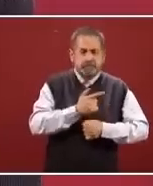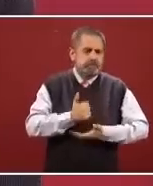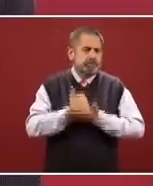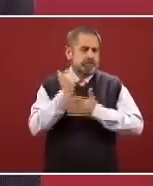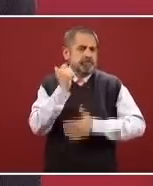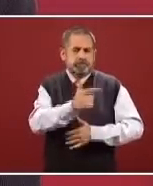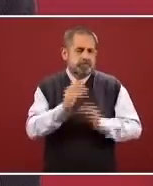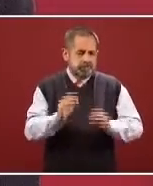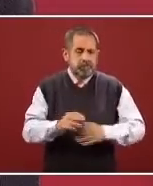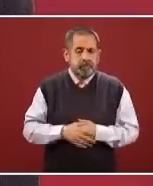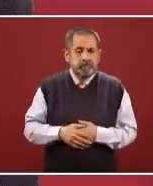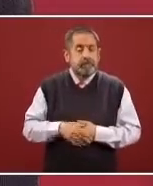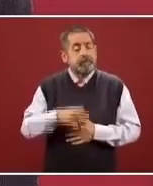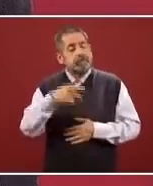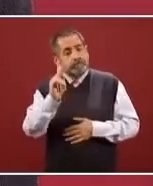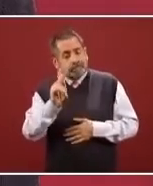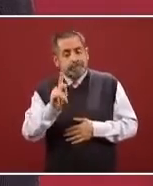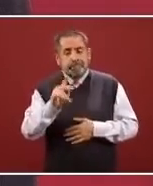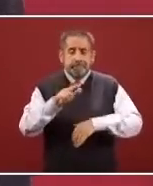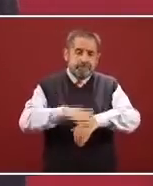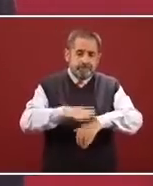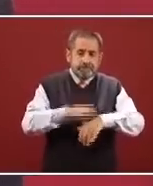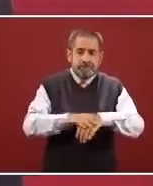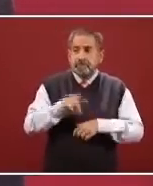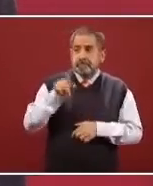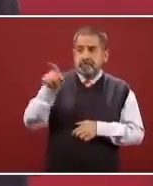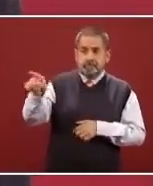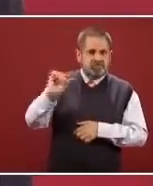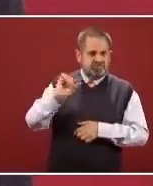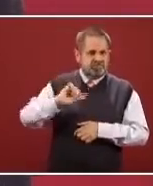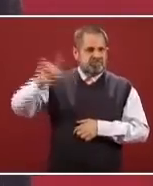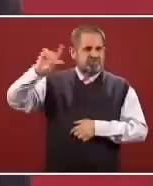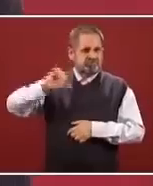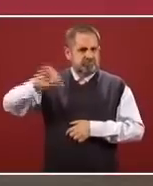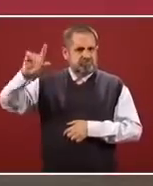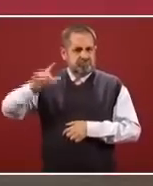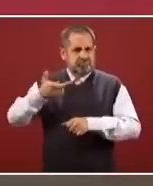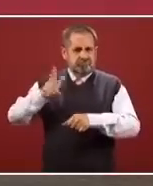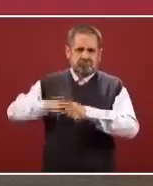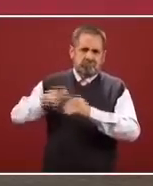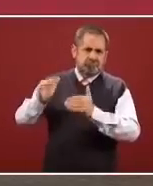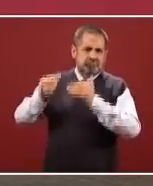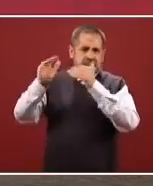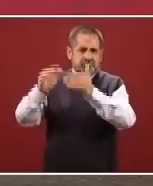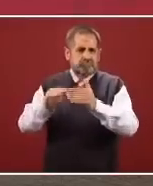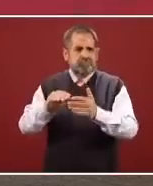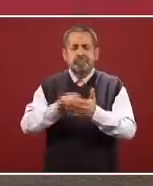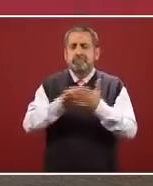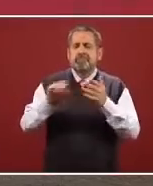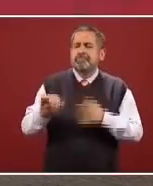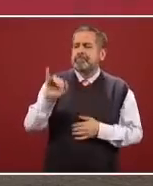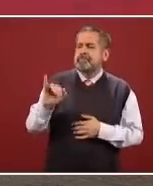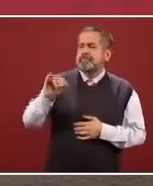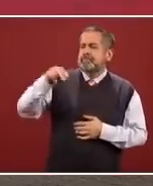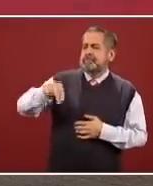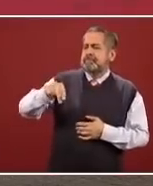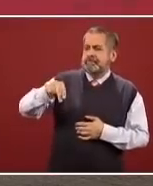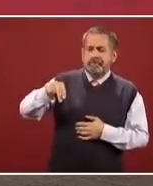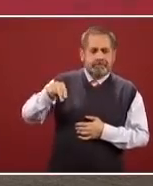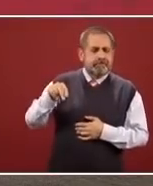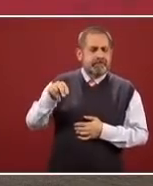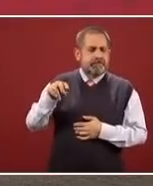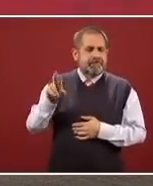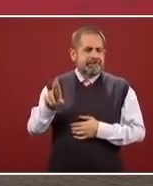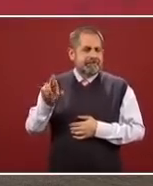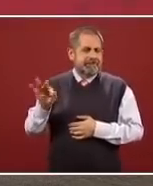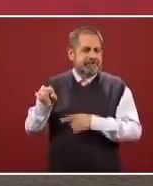Ir constantemente a los centros de tercer nivel de atención, y lo digo mucho por el Instituto Nacional de Enfermedades Respiratorias,